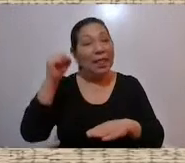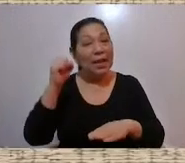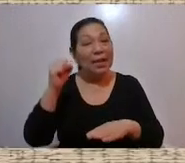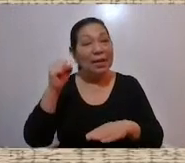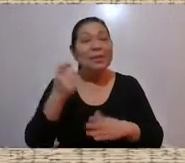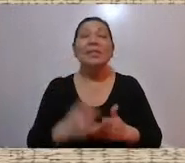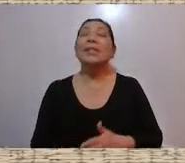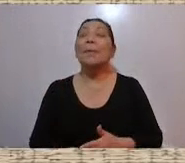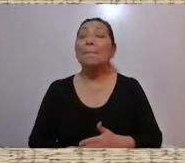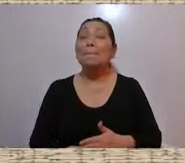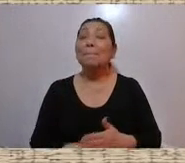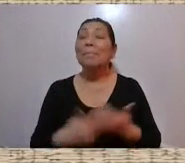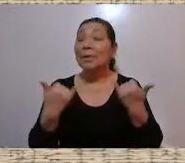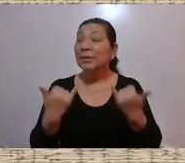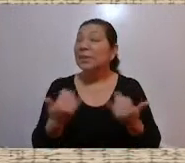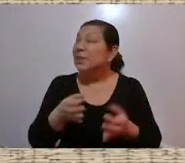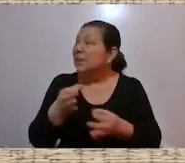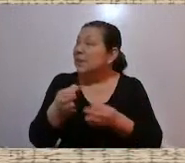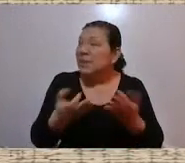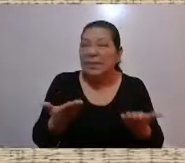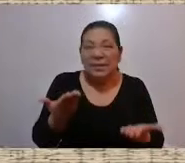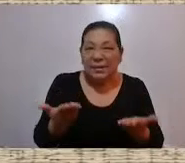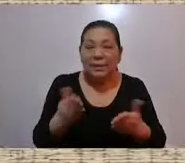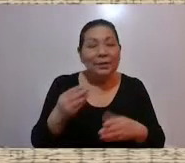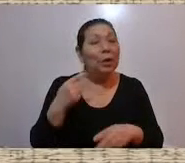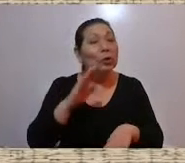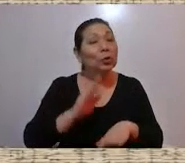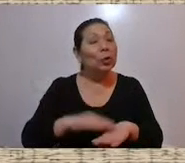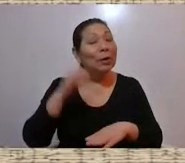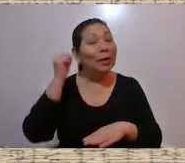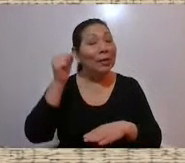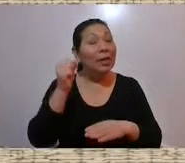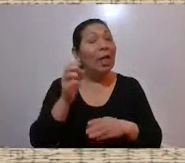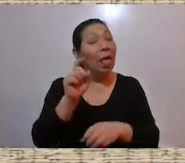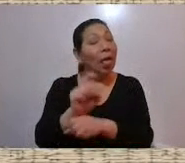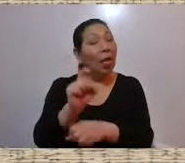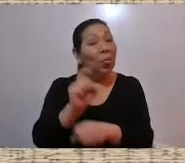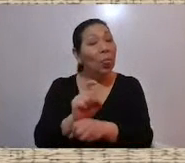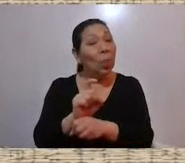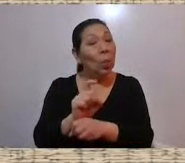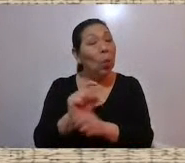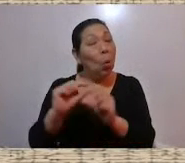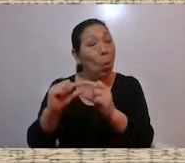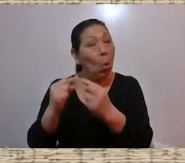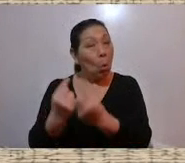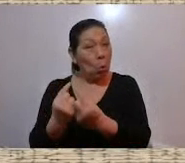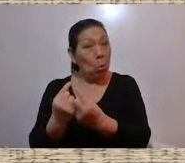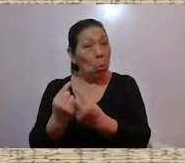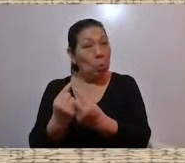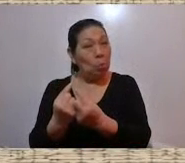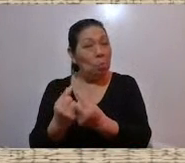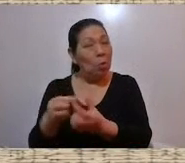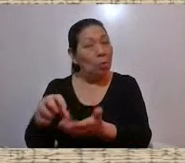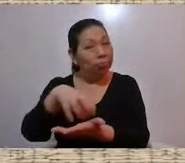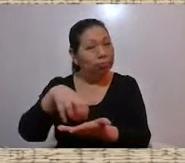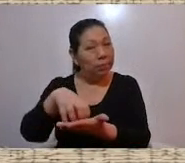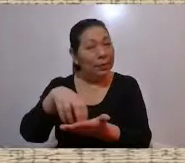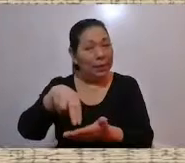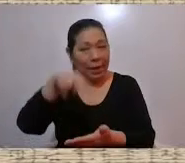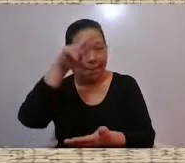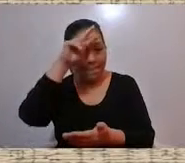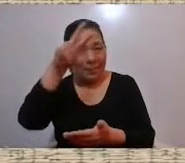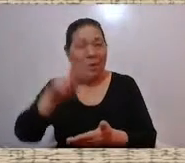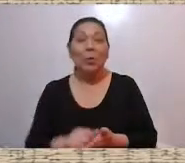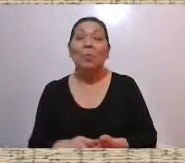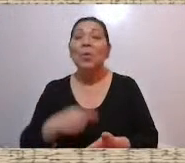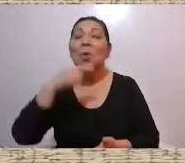sobre derechos sociales, específicamente sobre el derecho a la educación de un sector concreto de la